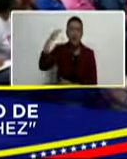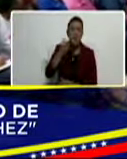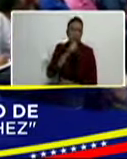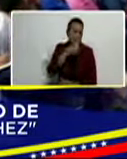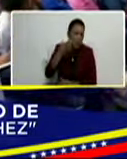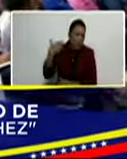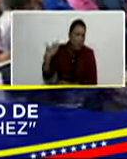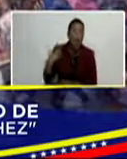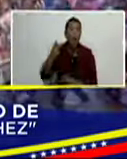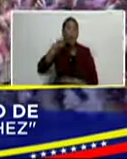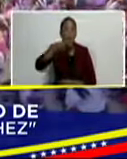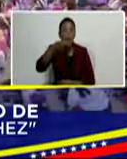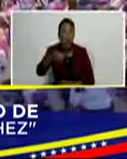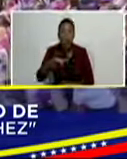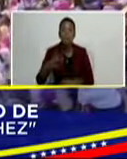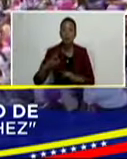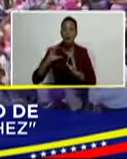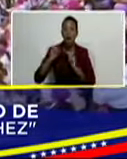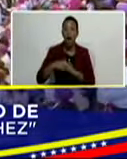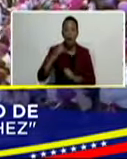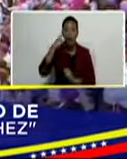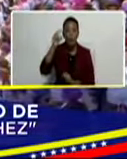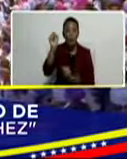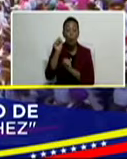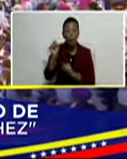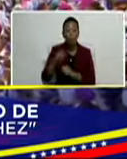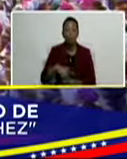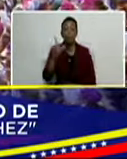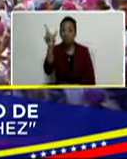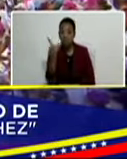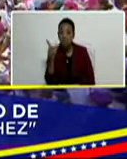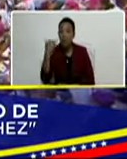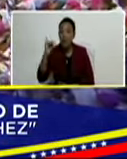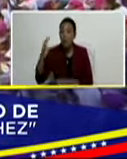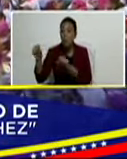Los partidos políticos, el gran pueblo tiene su movimiento.